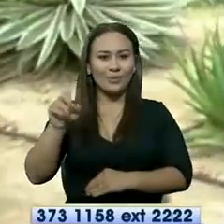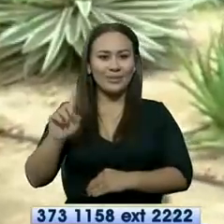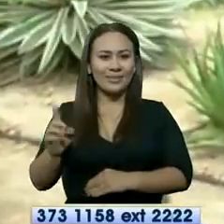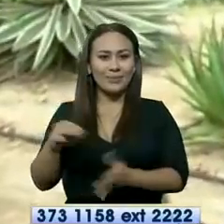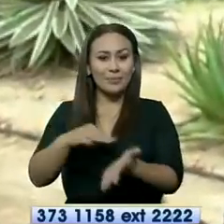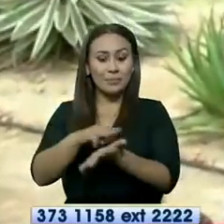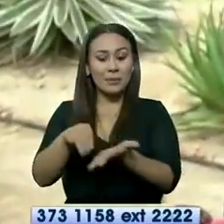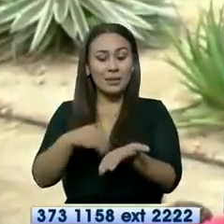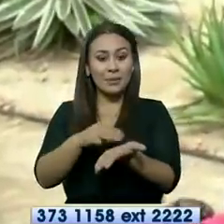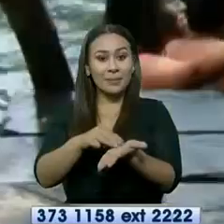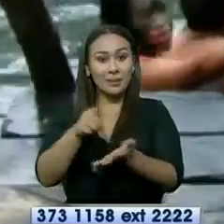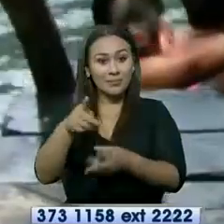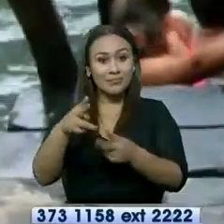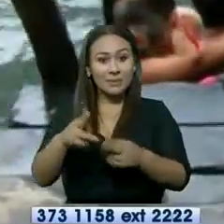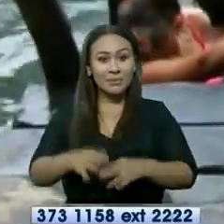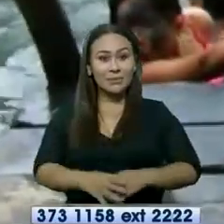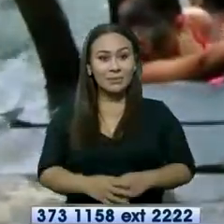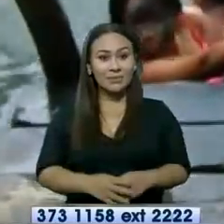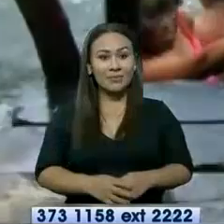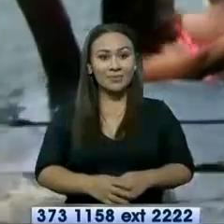Nacional Machalilla.